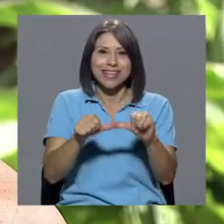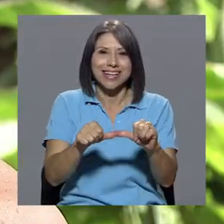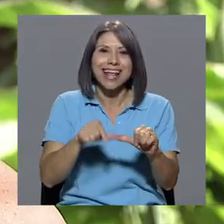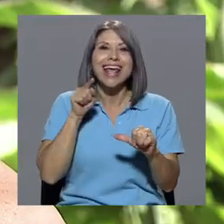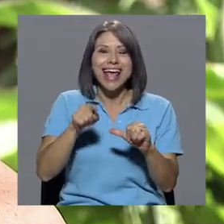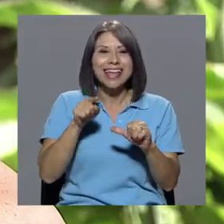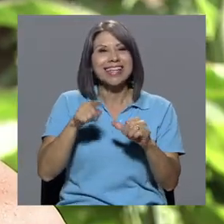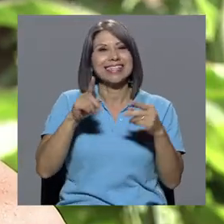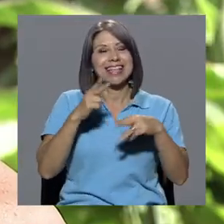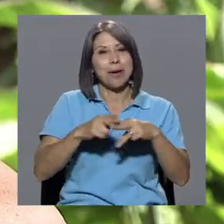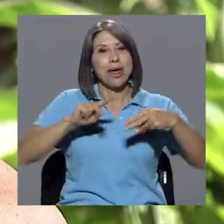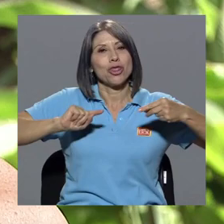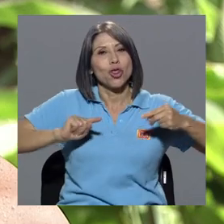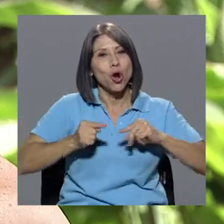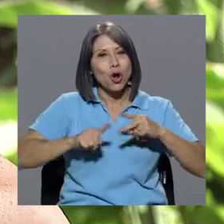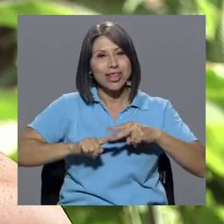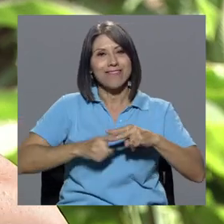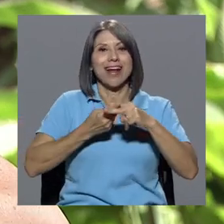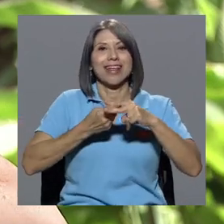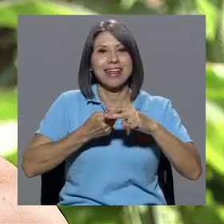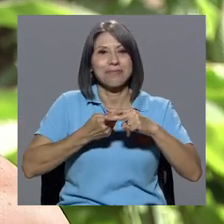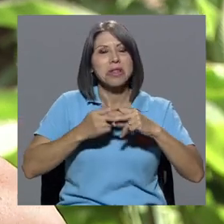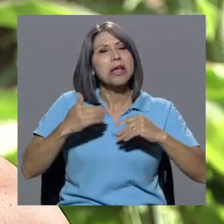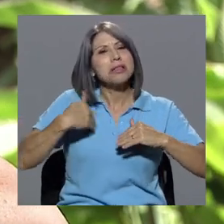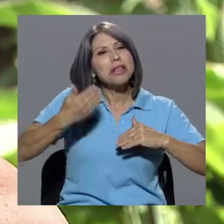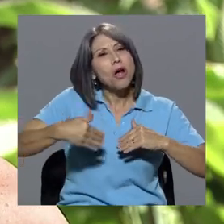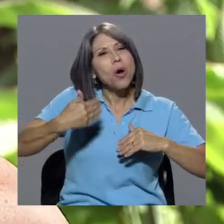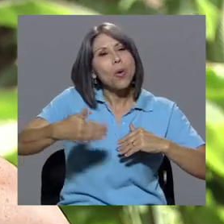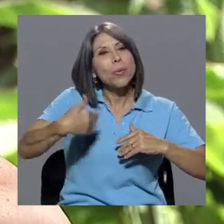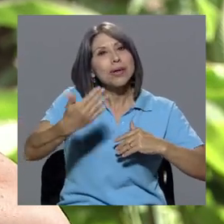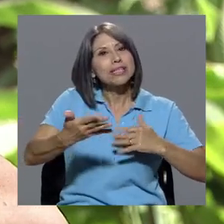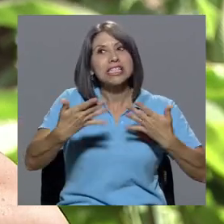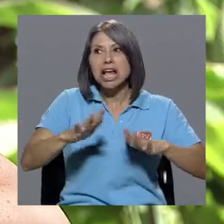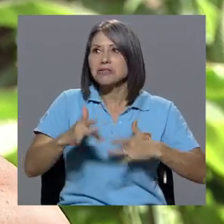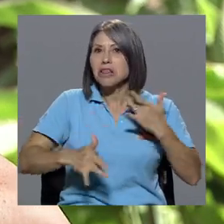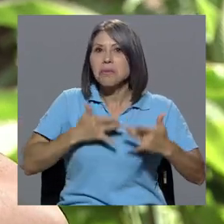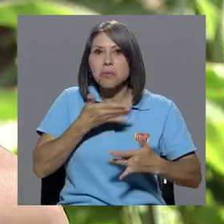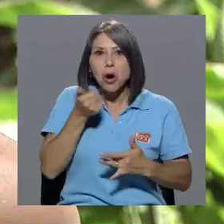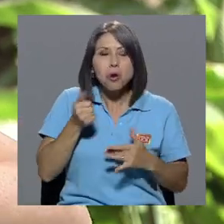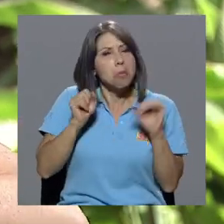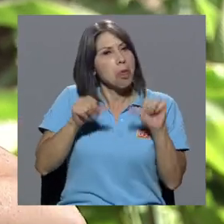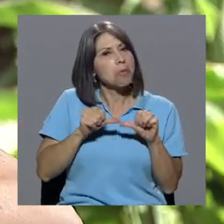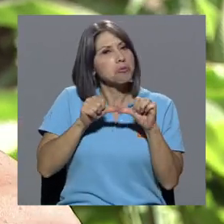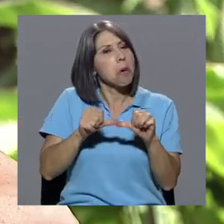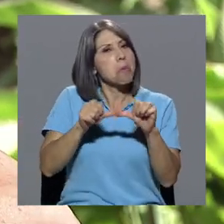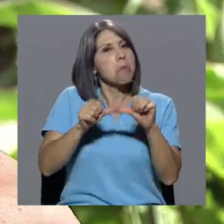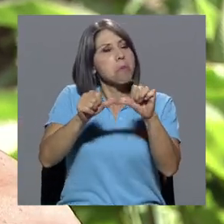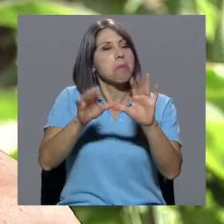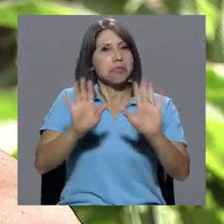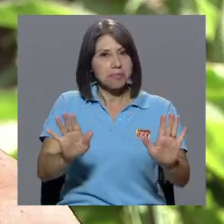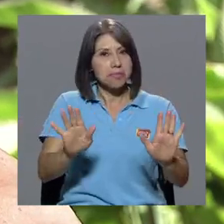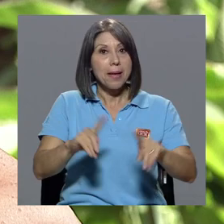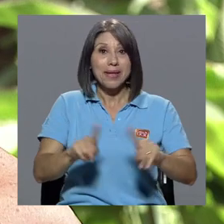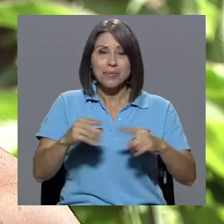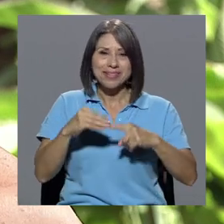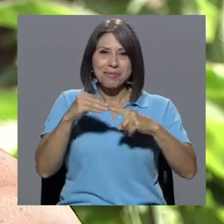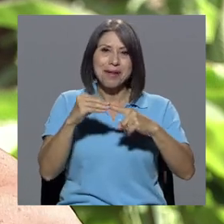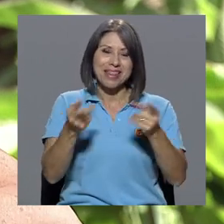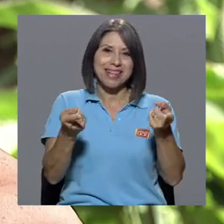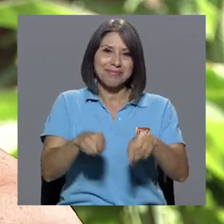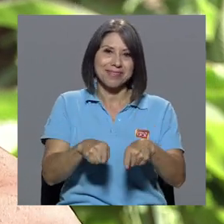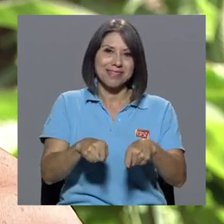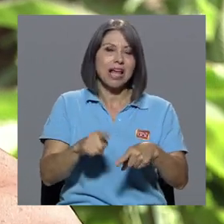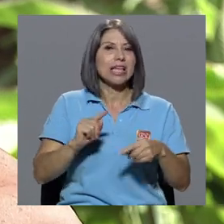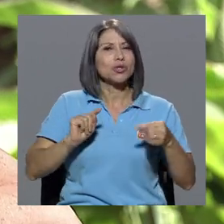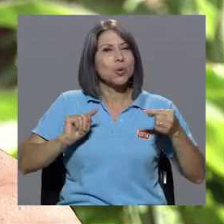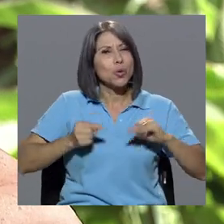Ese es el dolor de arranque que llamamos. Después de un rato ya nos sentimos mejor y ya podemos seguir nuestro camino. Pero